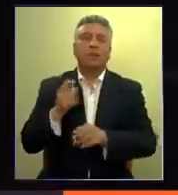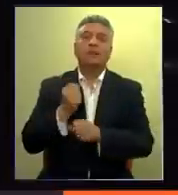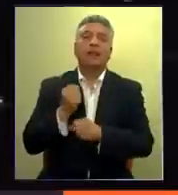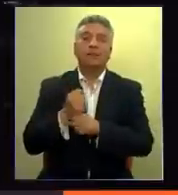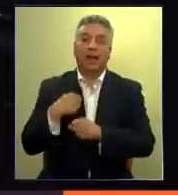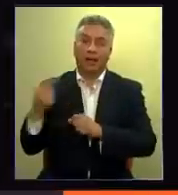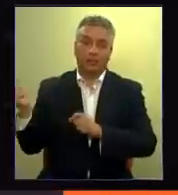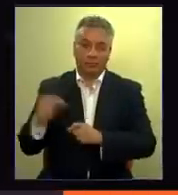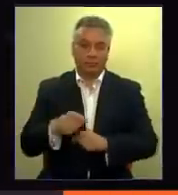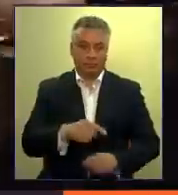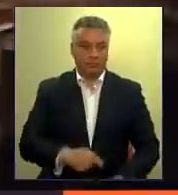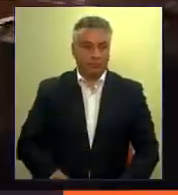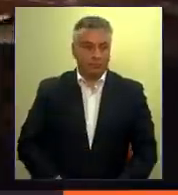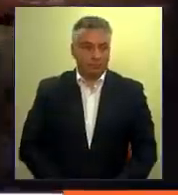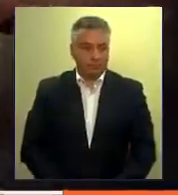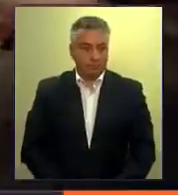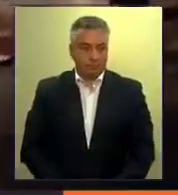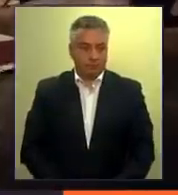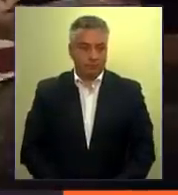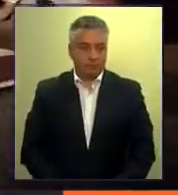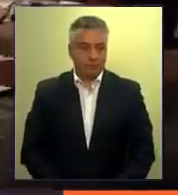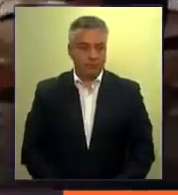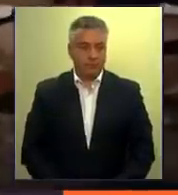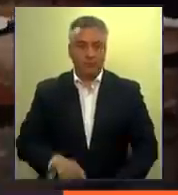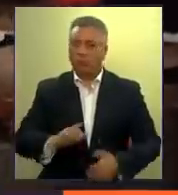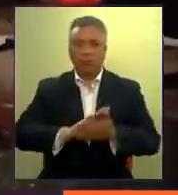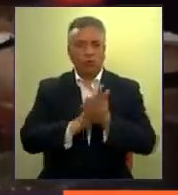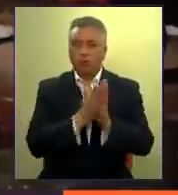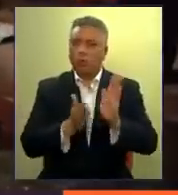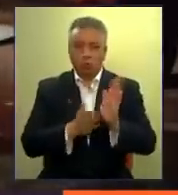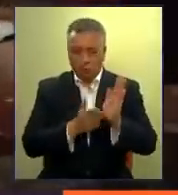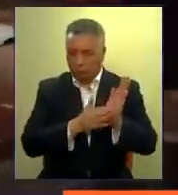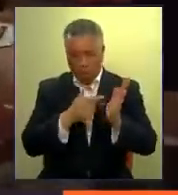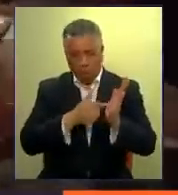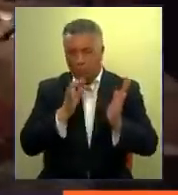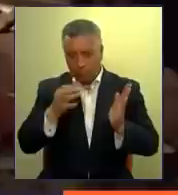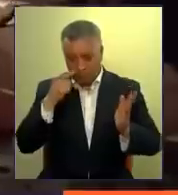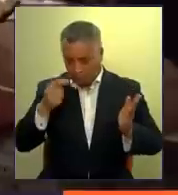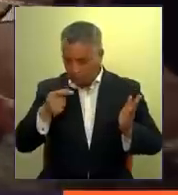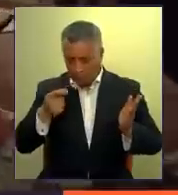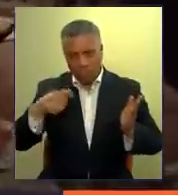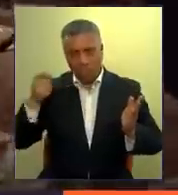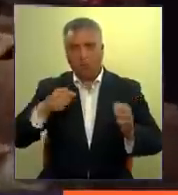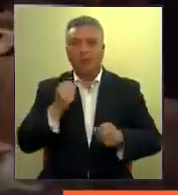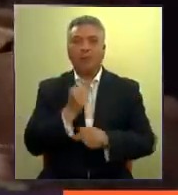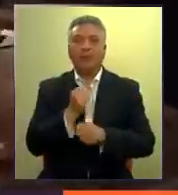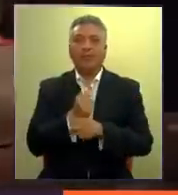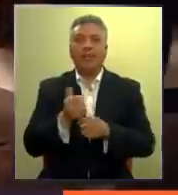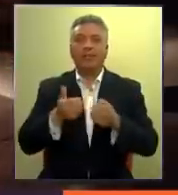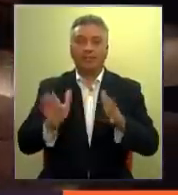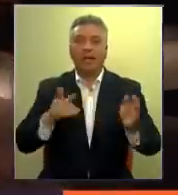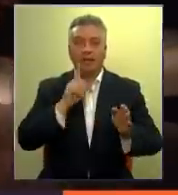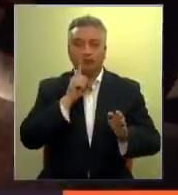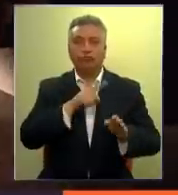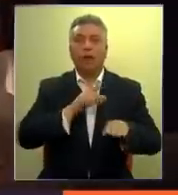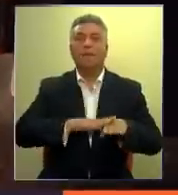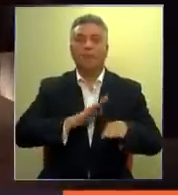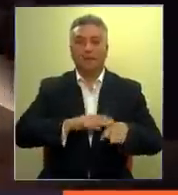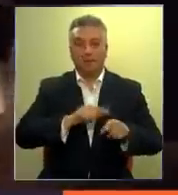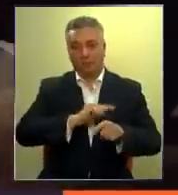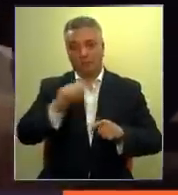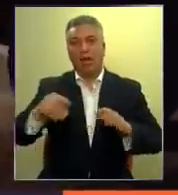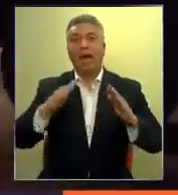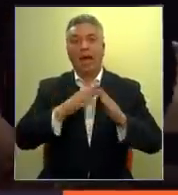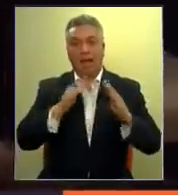Hasta el lunes. Sí, tenían todos sus documentos en regla. Están saliendo del trabajo y tienen permiso para irse a sus